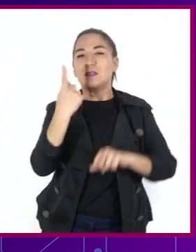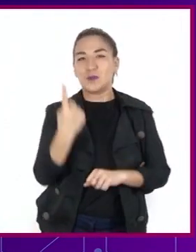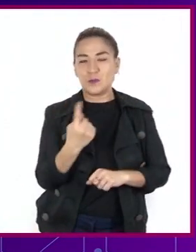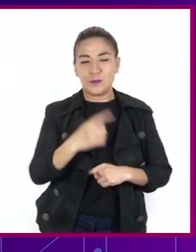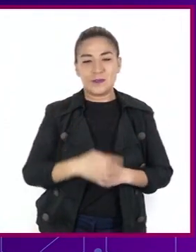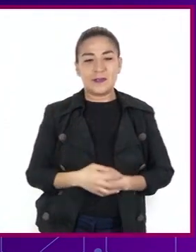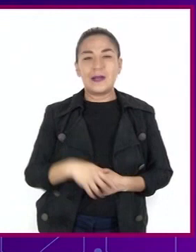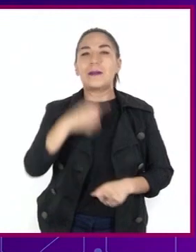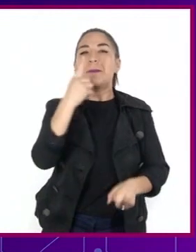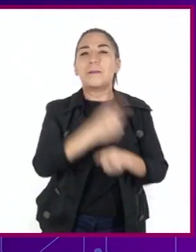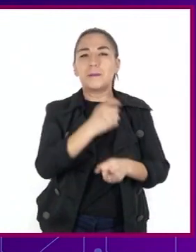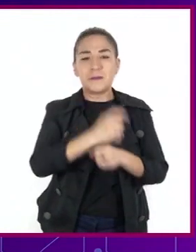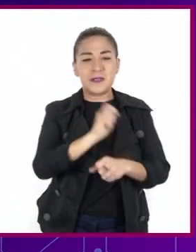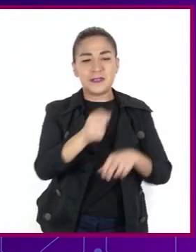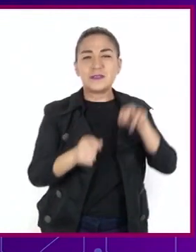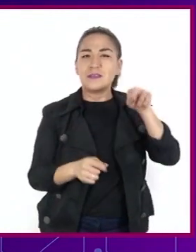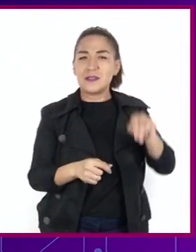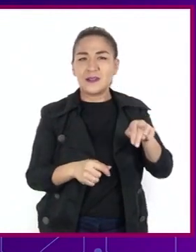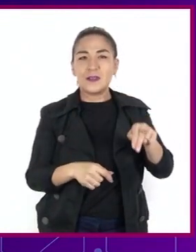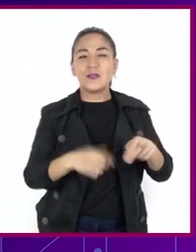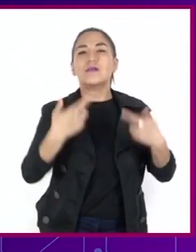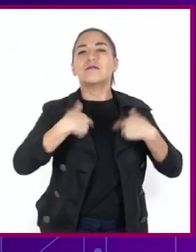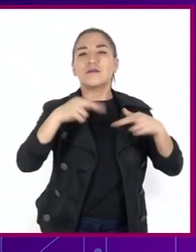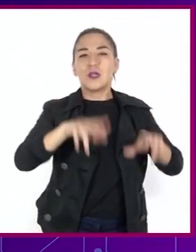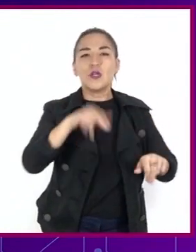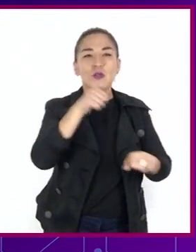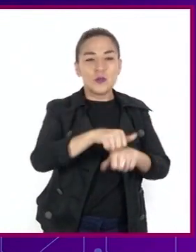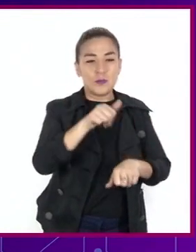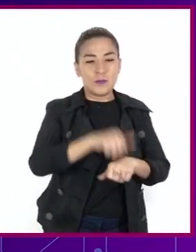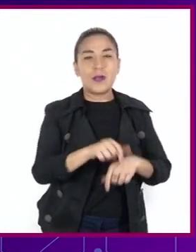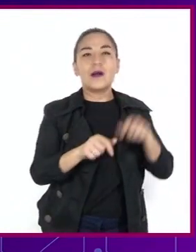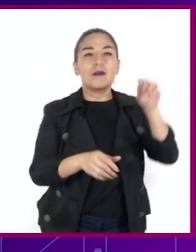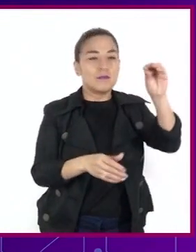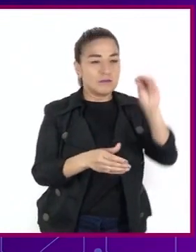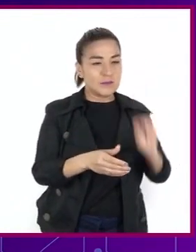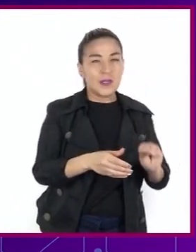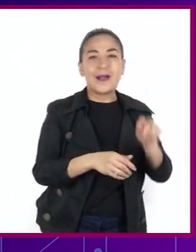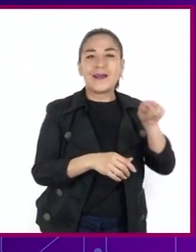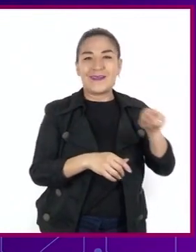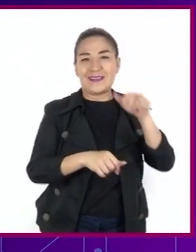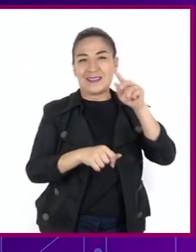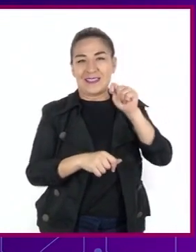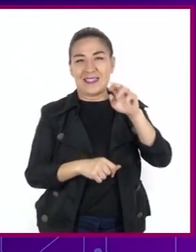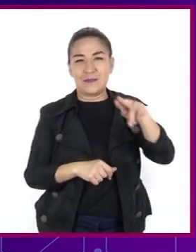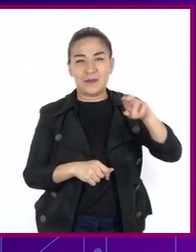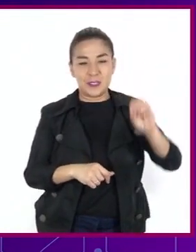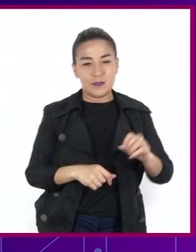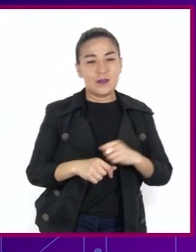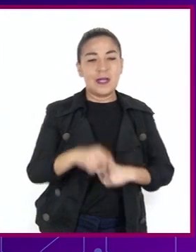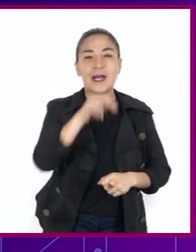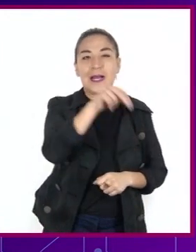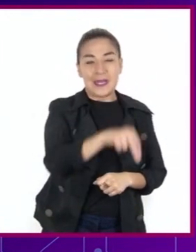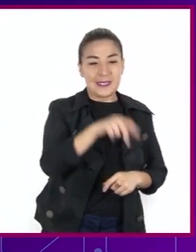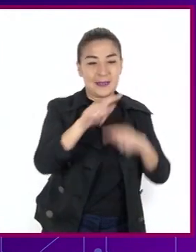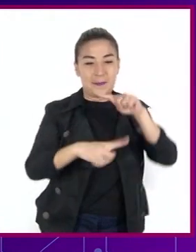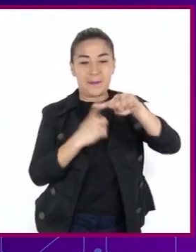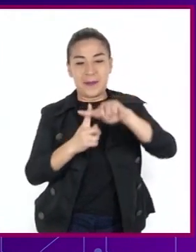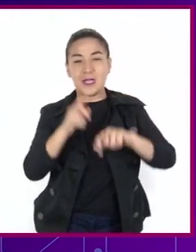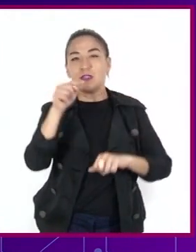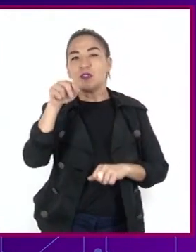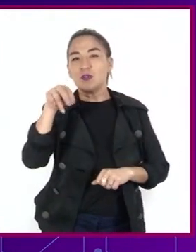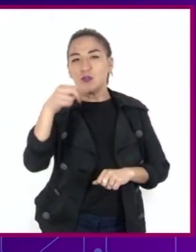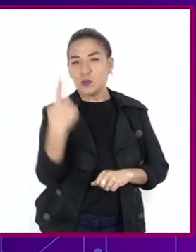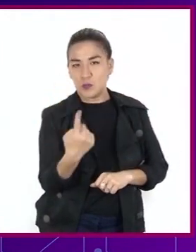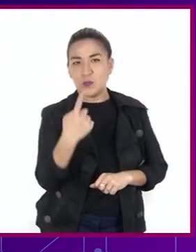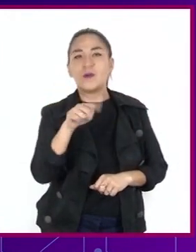El primer término n representa el número que se asigna a la posición del término y la suma n más 1 se refiere